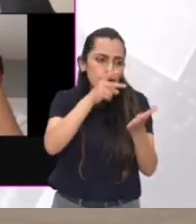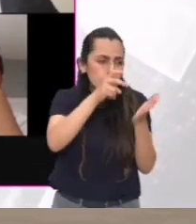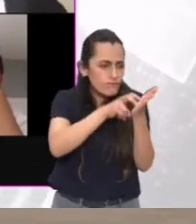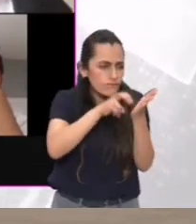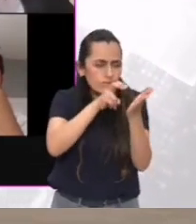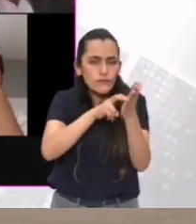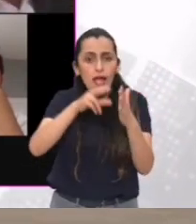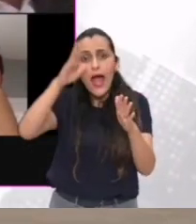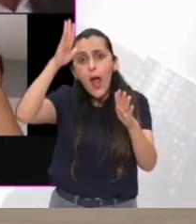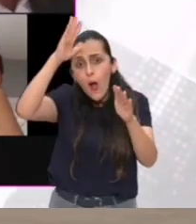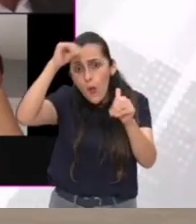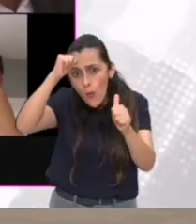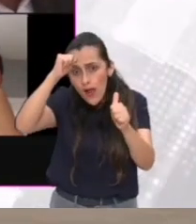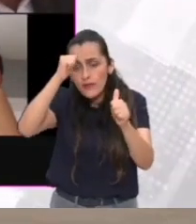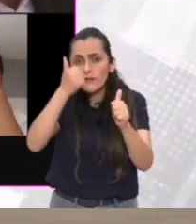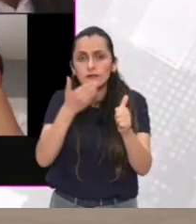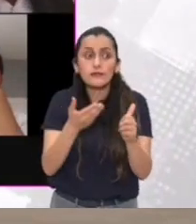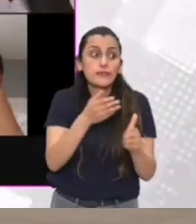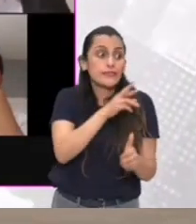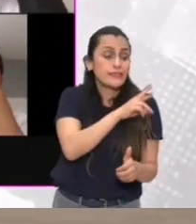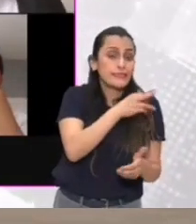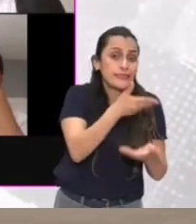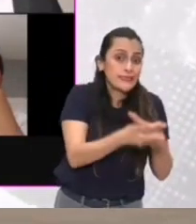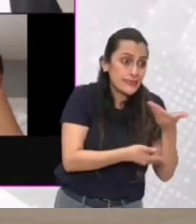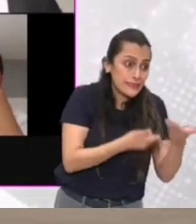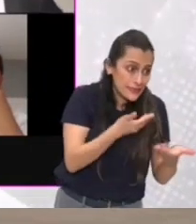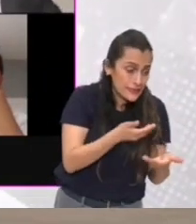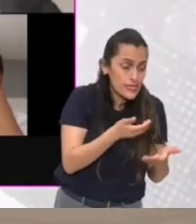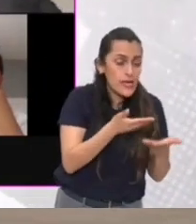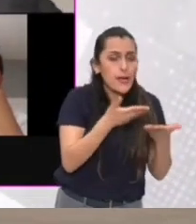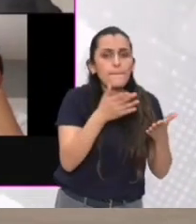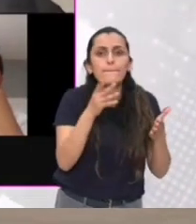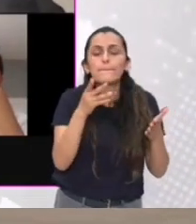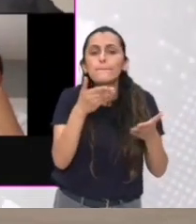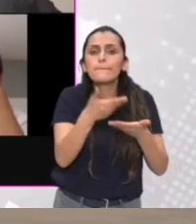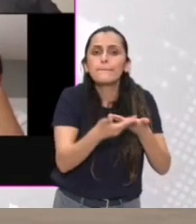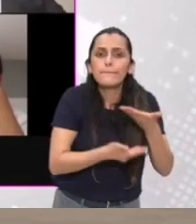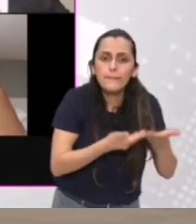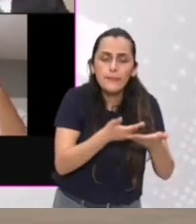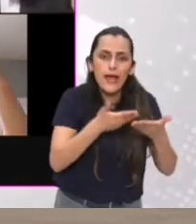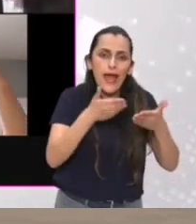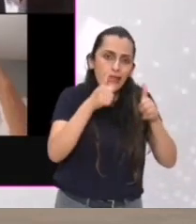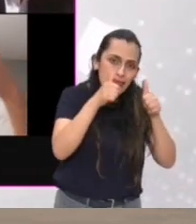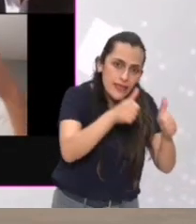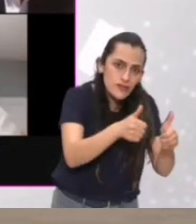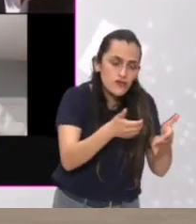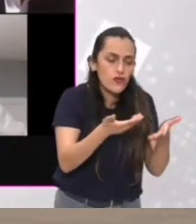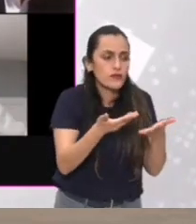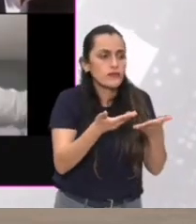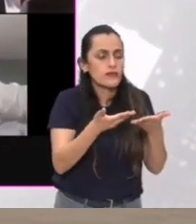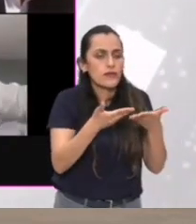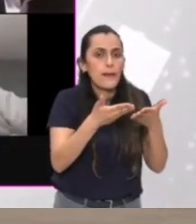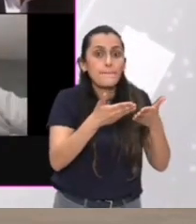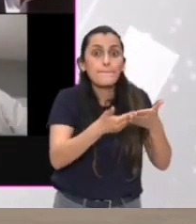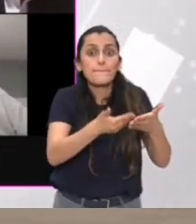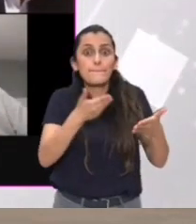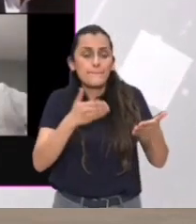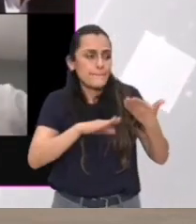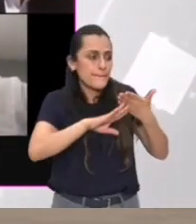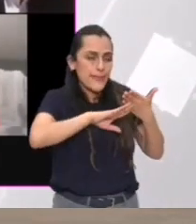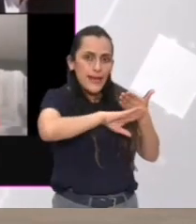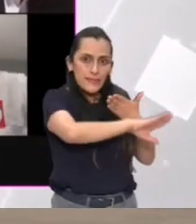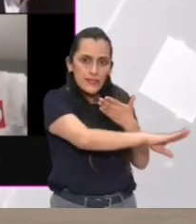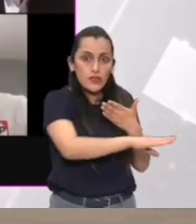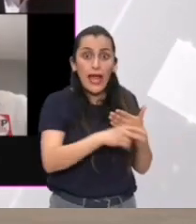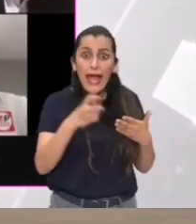convenios, en donde la salud pública y la privada tengan estrategias de prevención, financiamiento. Estos factores fueron evidenciados como